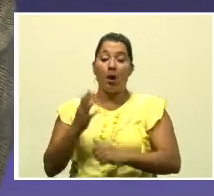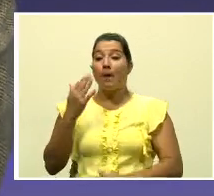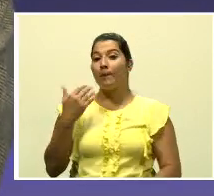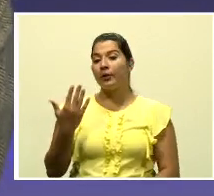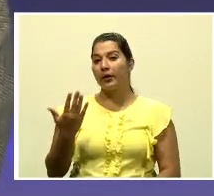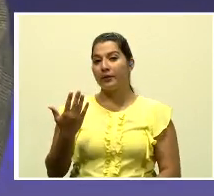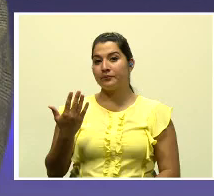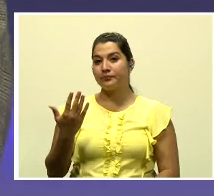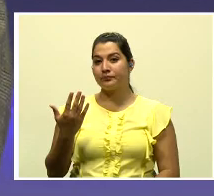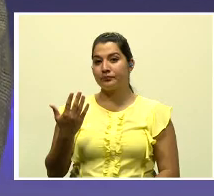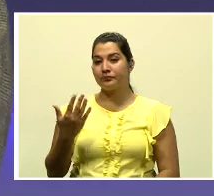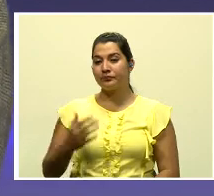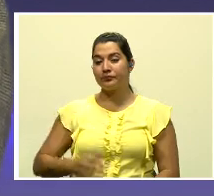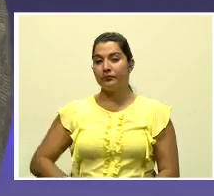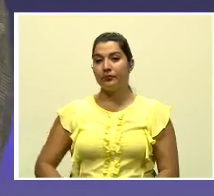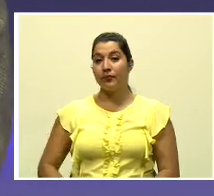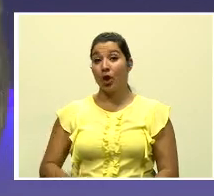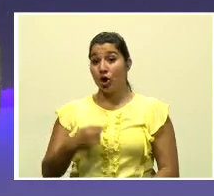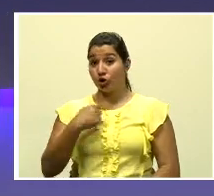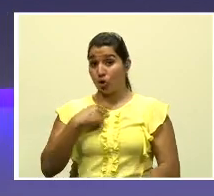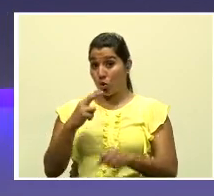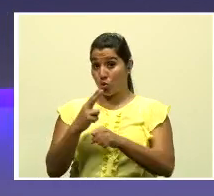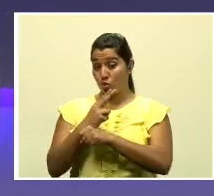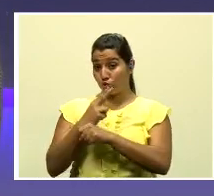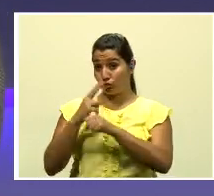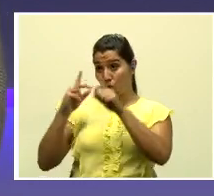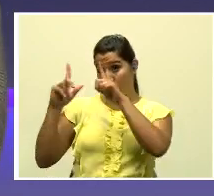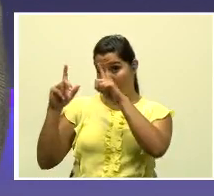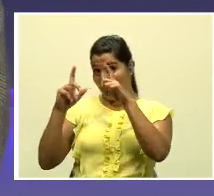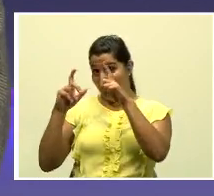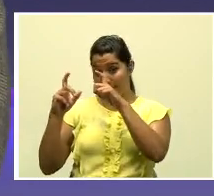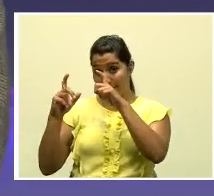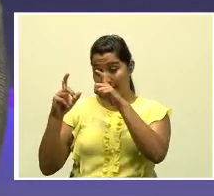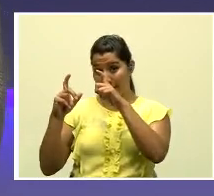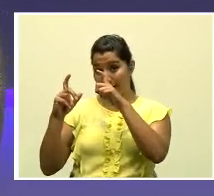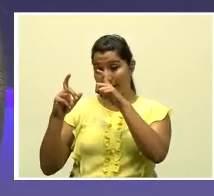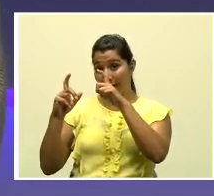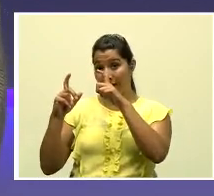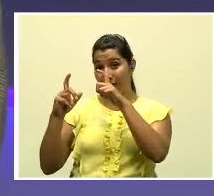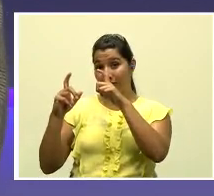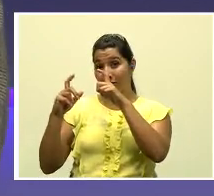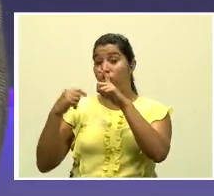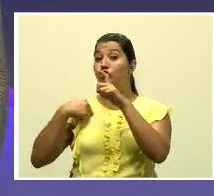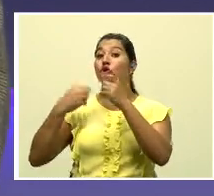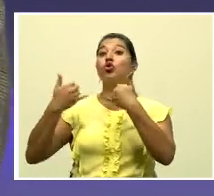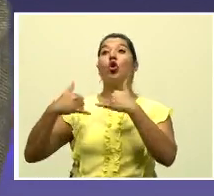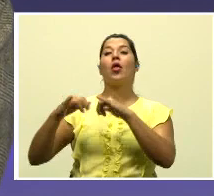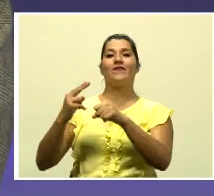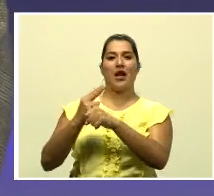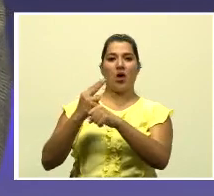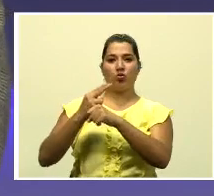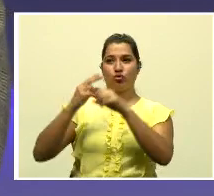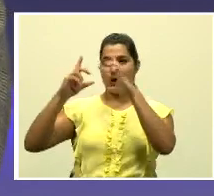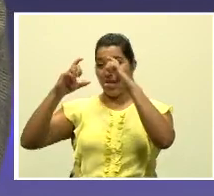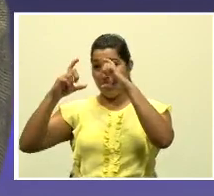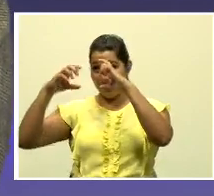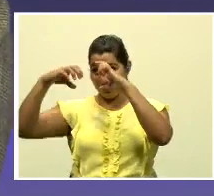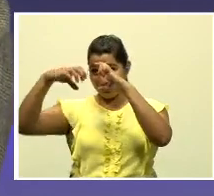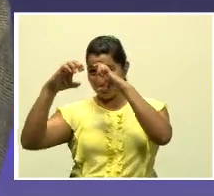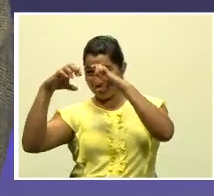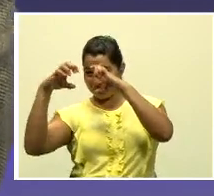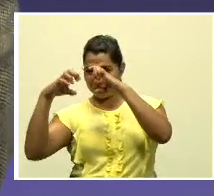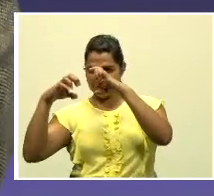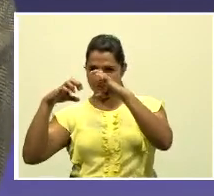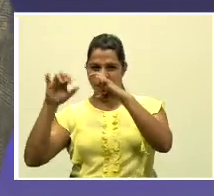bueno, yo uso una cámara, usted lo mencionó, una cámara, todavía la uso analógica, pero por